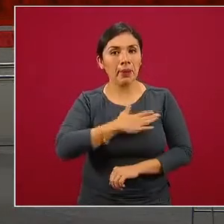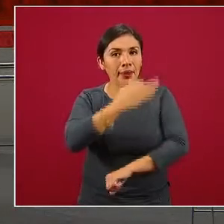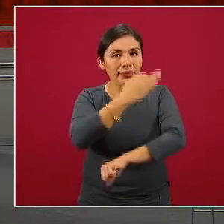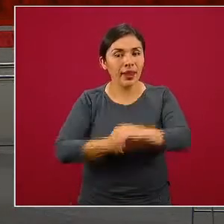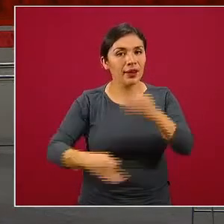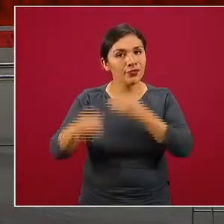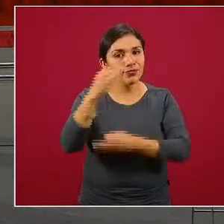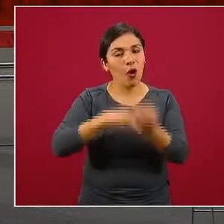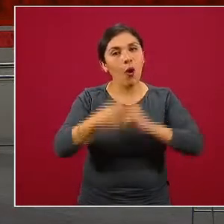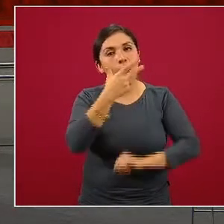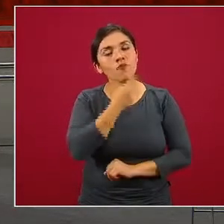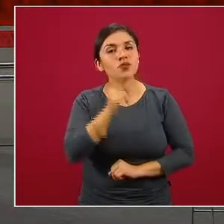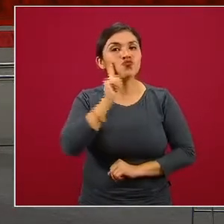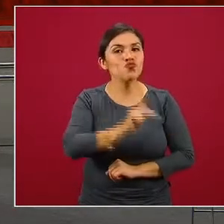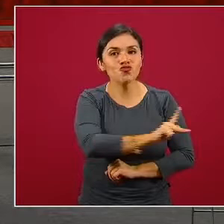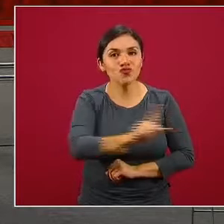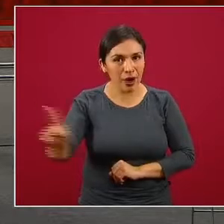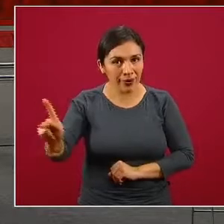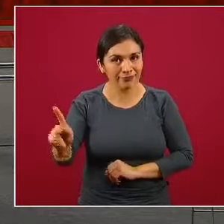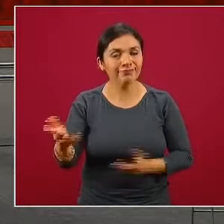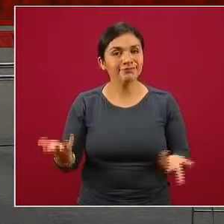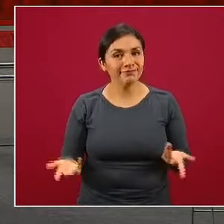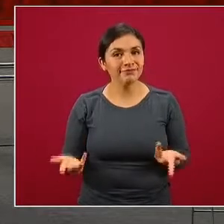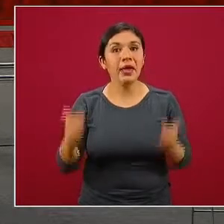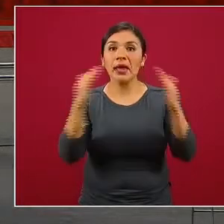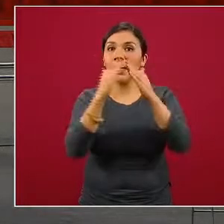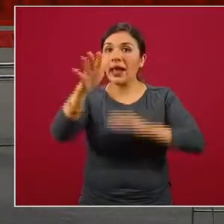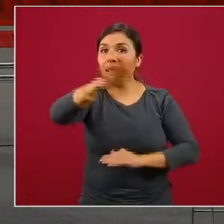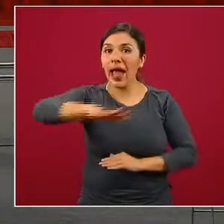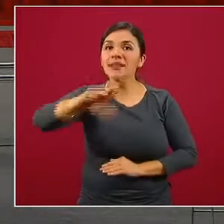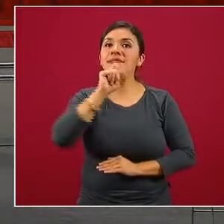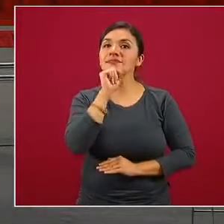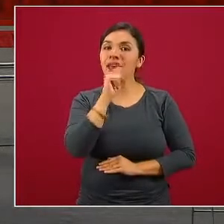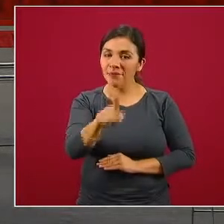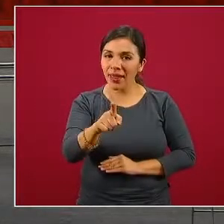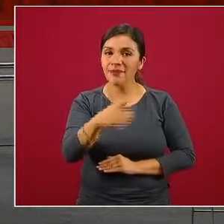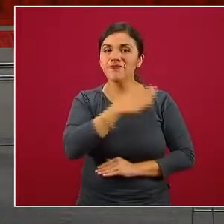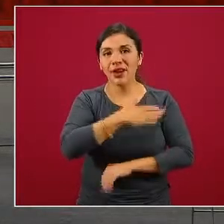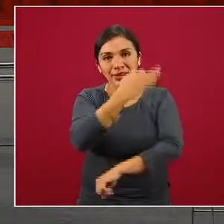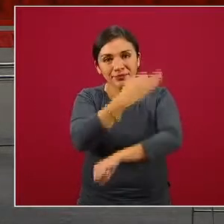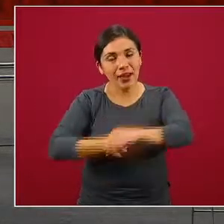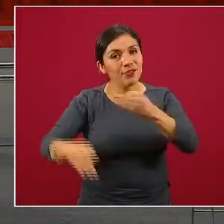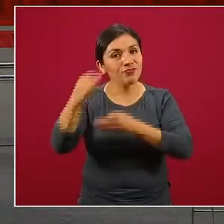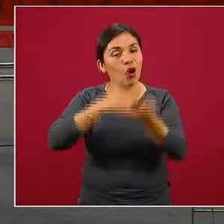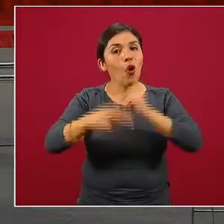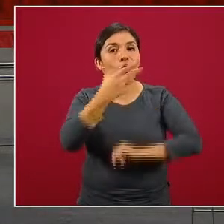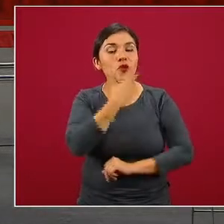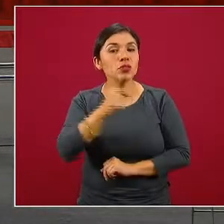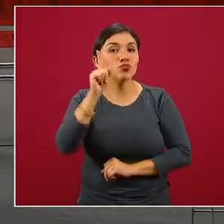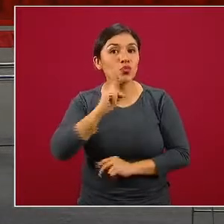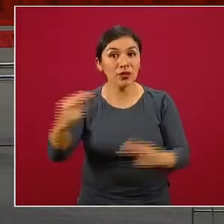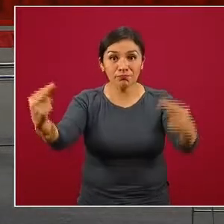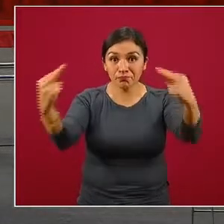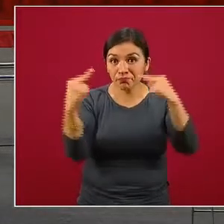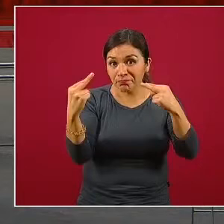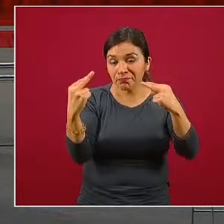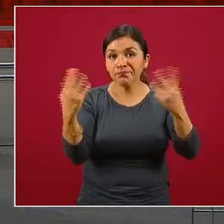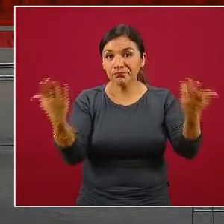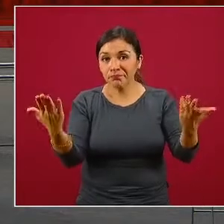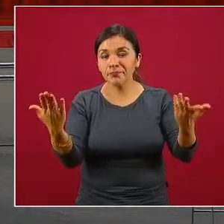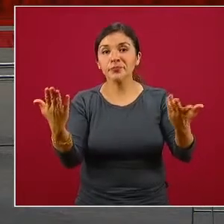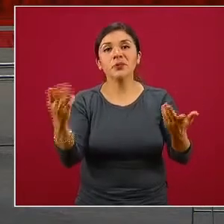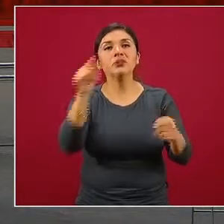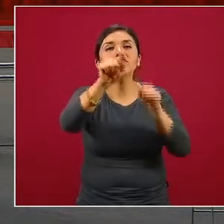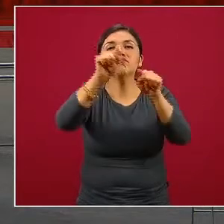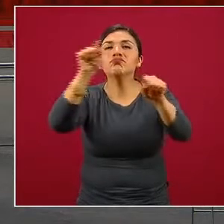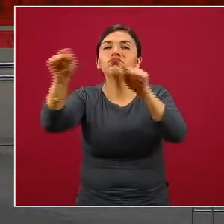todas y todos, sobre todo en casa, todas y todas y todos los que nos están viendo